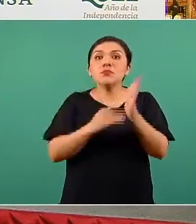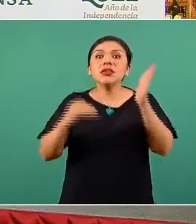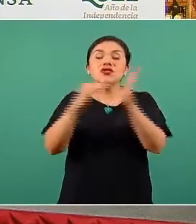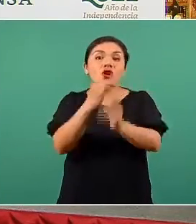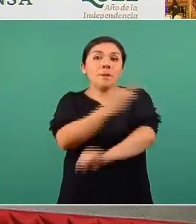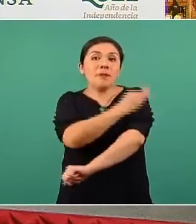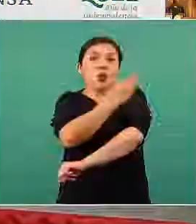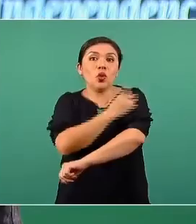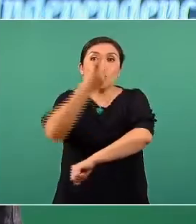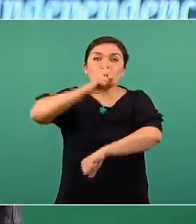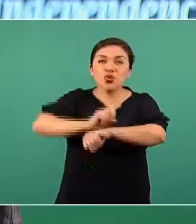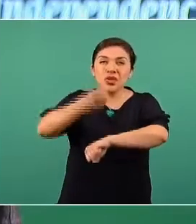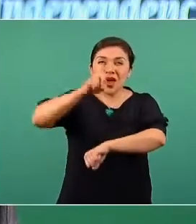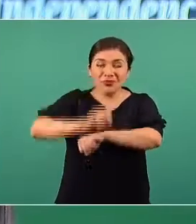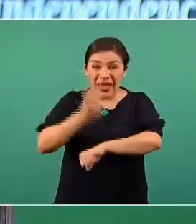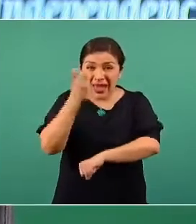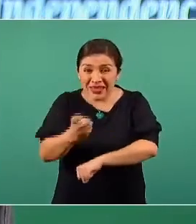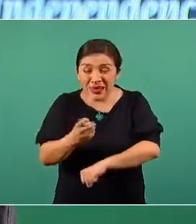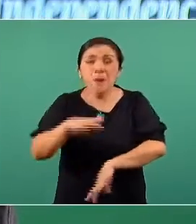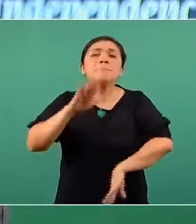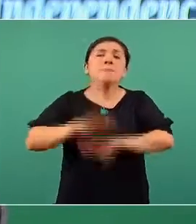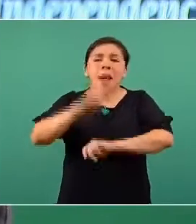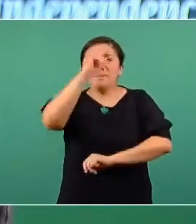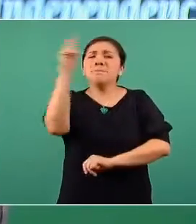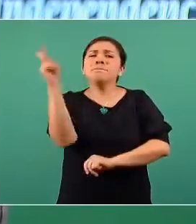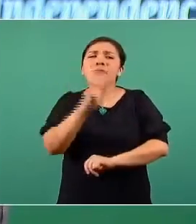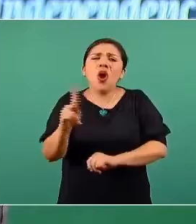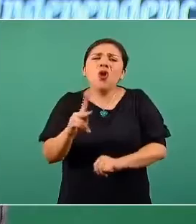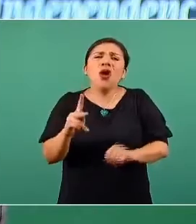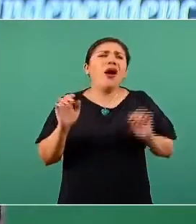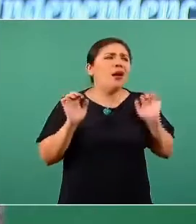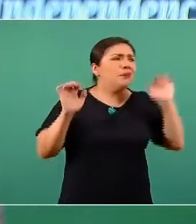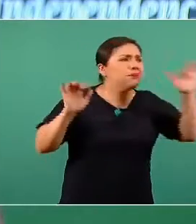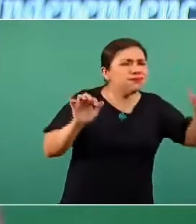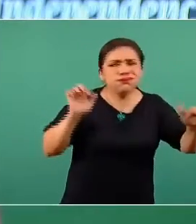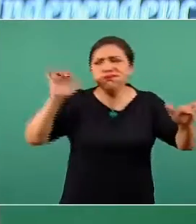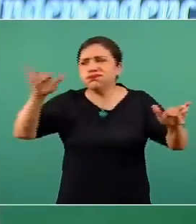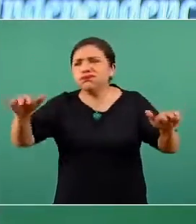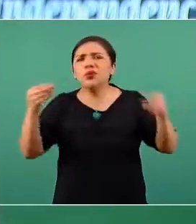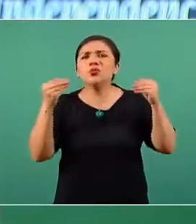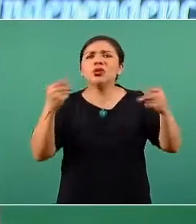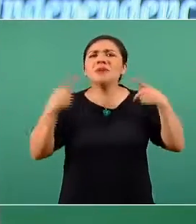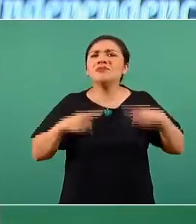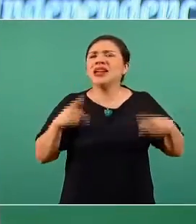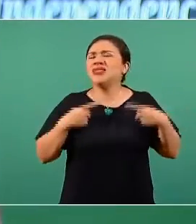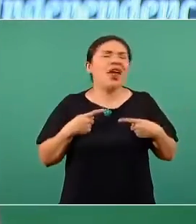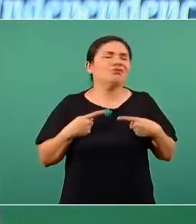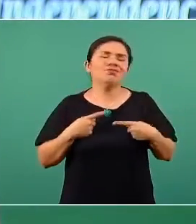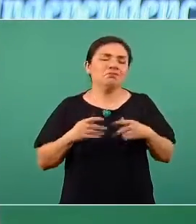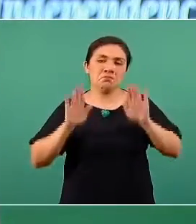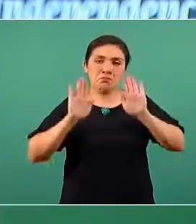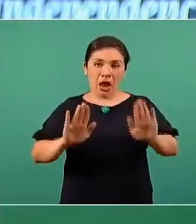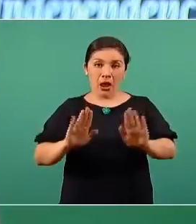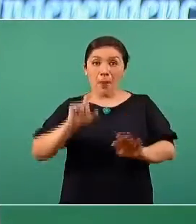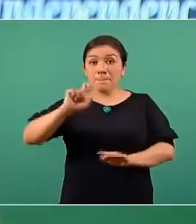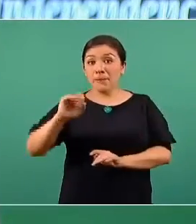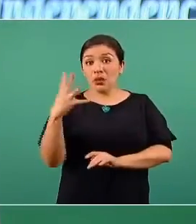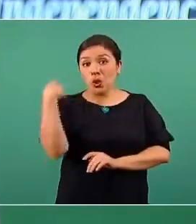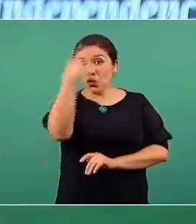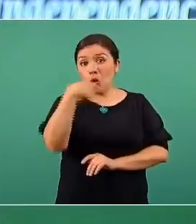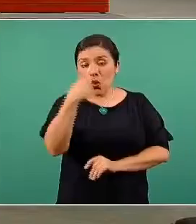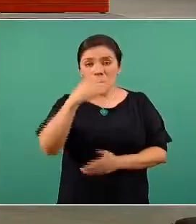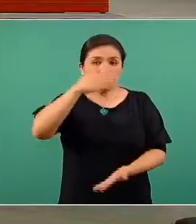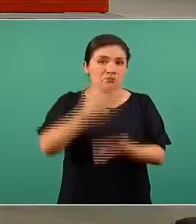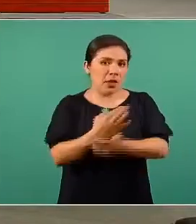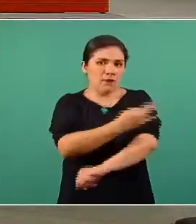dosis por día, podríamos dificultar una y otra cosa. Entonces, mejor durante 24 horas no vamos a